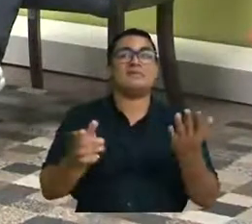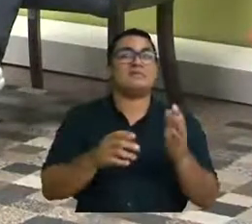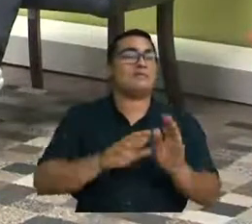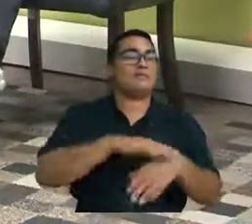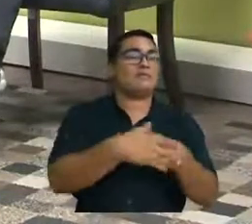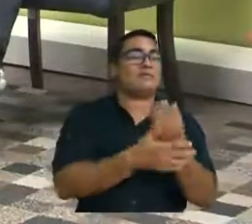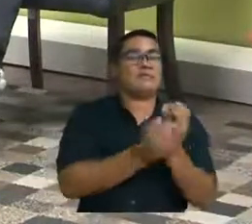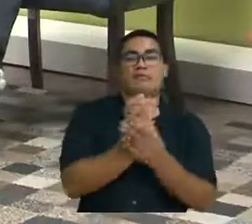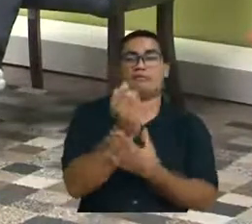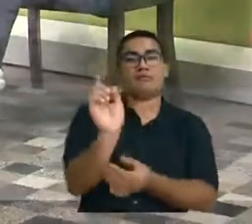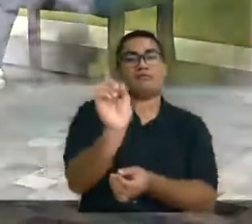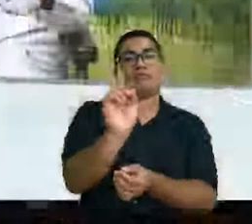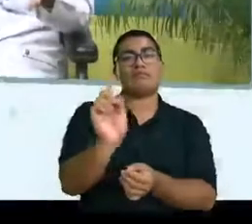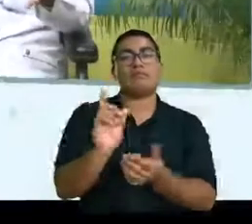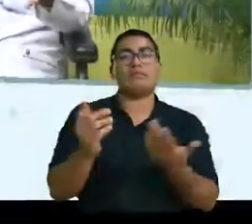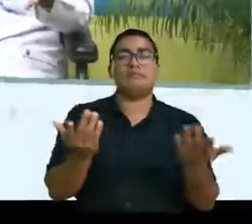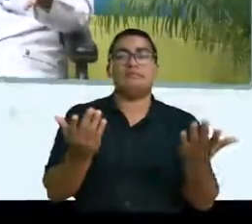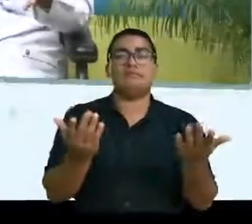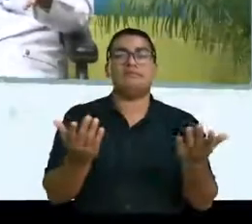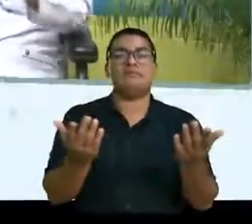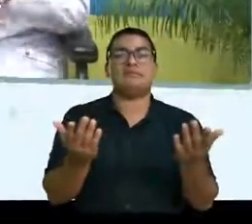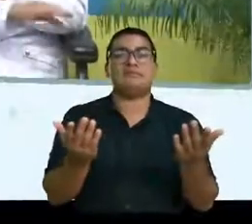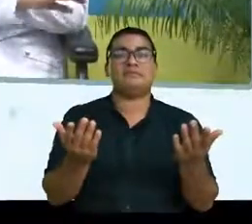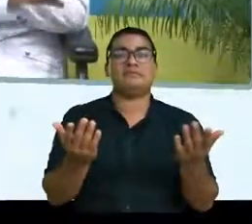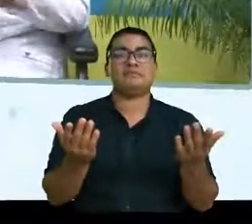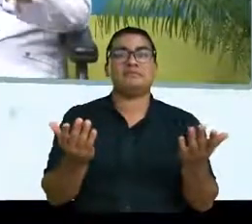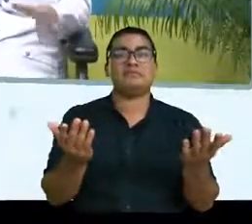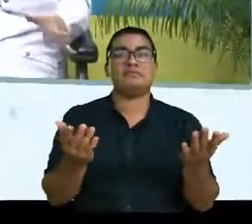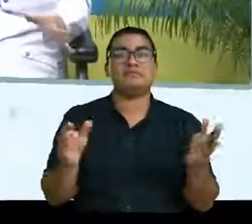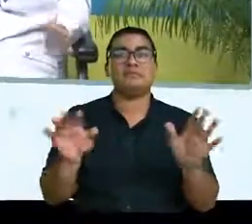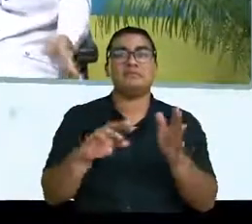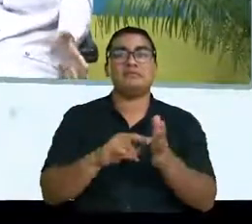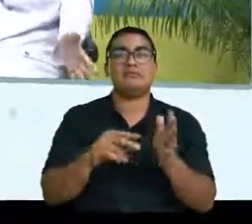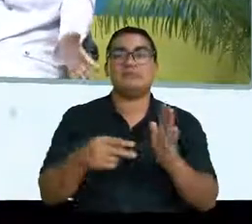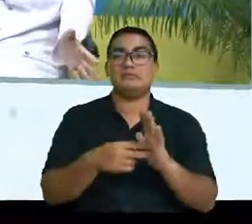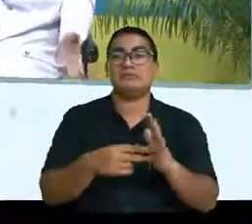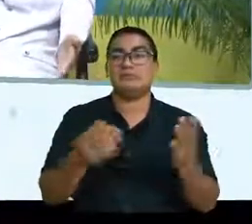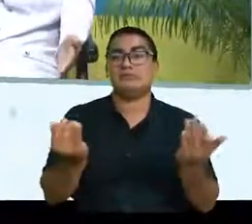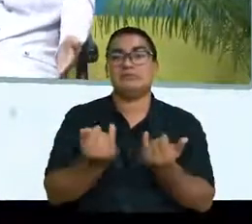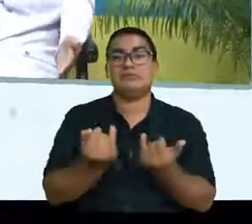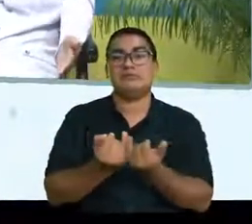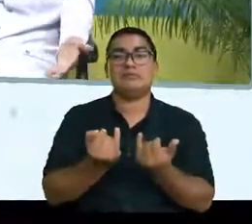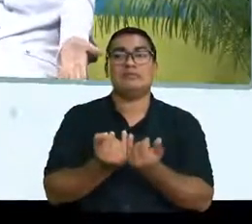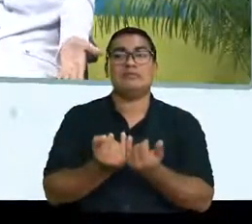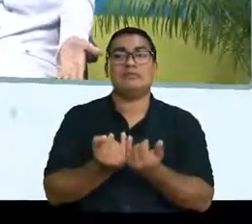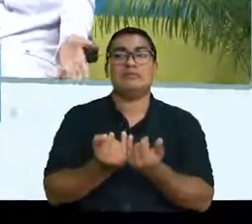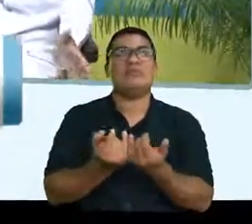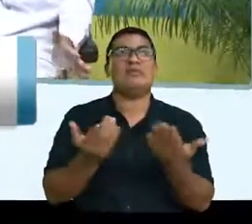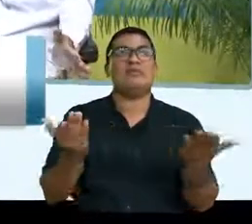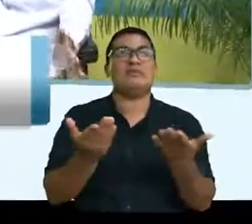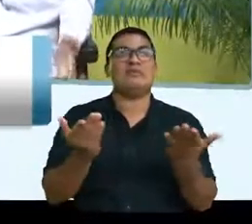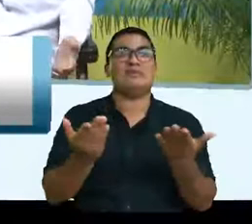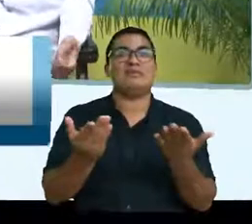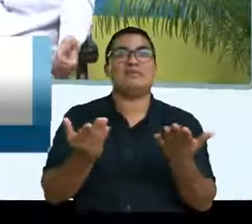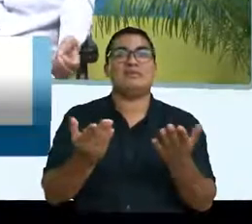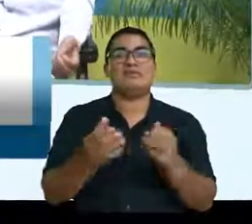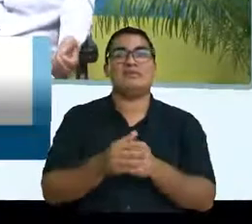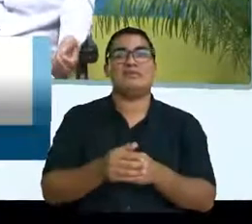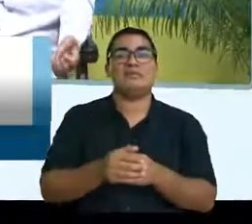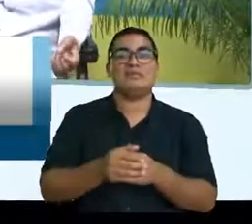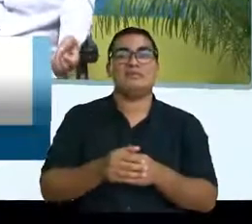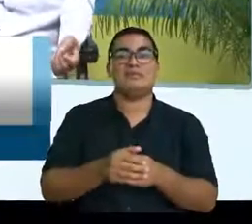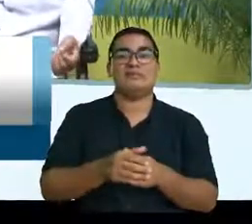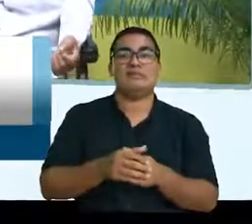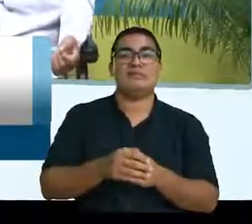toalla y después nos secamos lo que nos acabamos de aplicar, porque ya prácticamente igual inactivaste lo que estás aplicando.